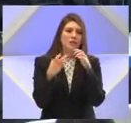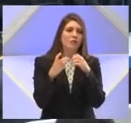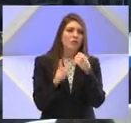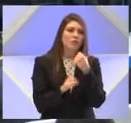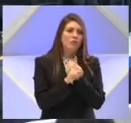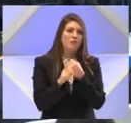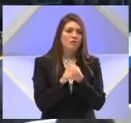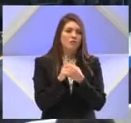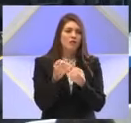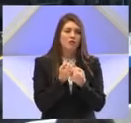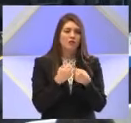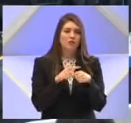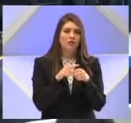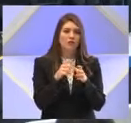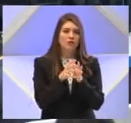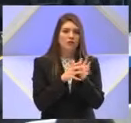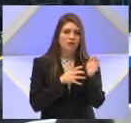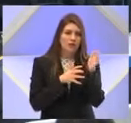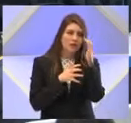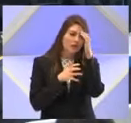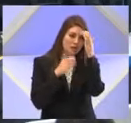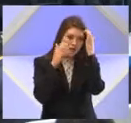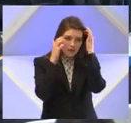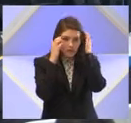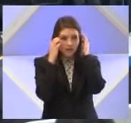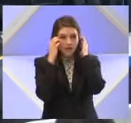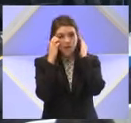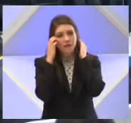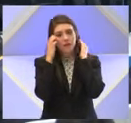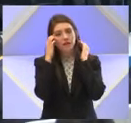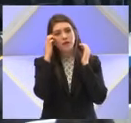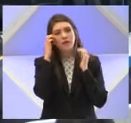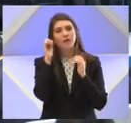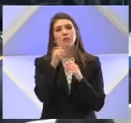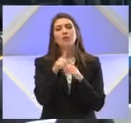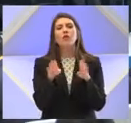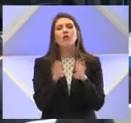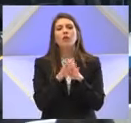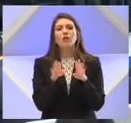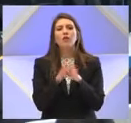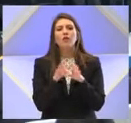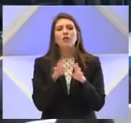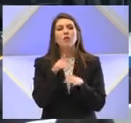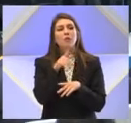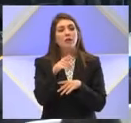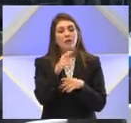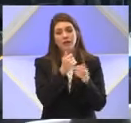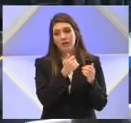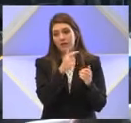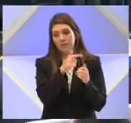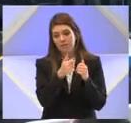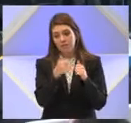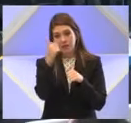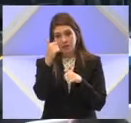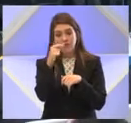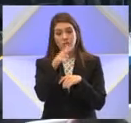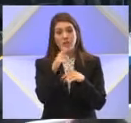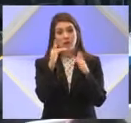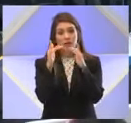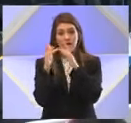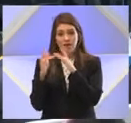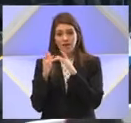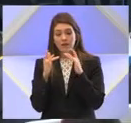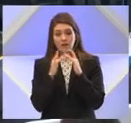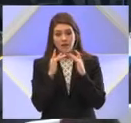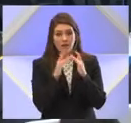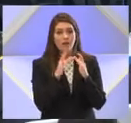creo que aquí estamos en un dilema como el del huevo y la gallina primero vamos a llevar conectividad para beneficiar